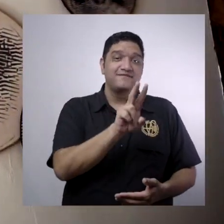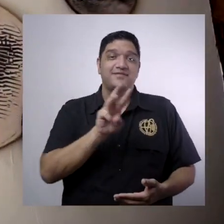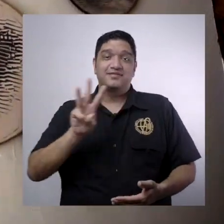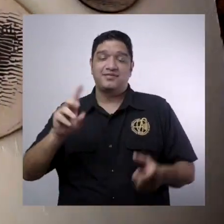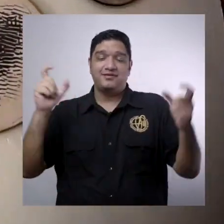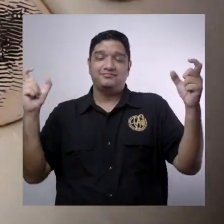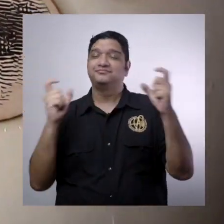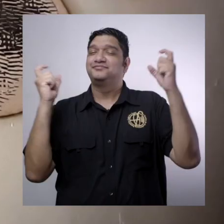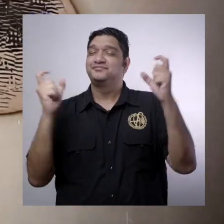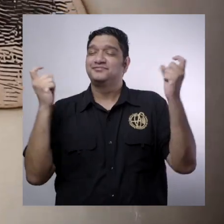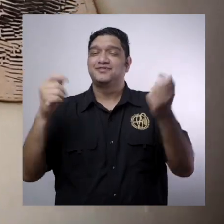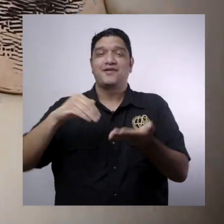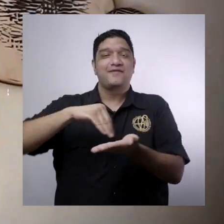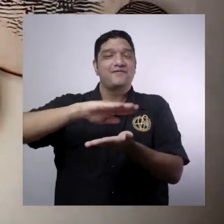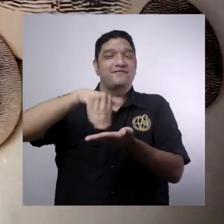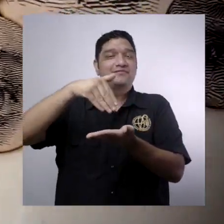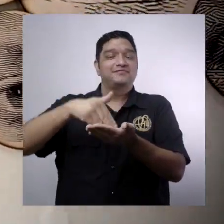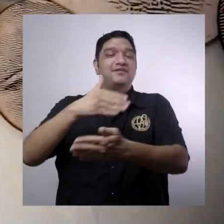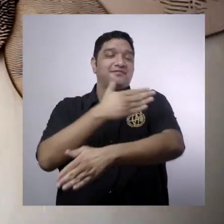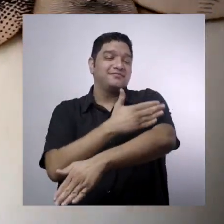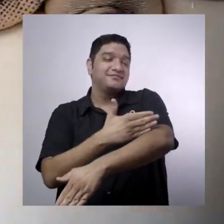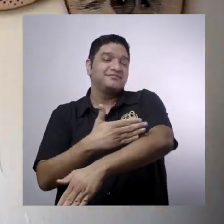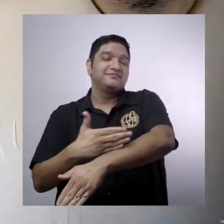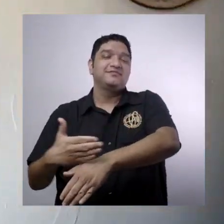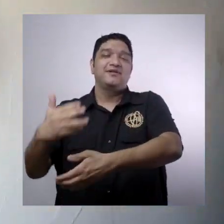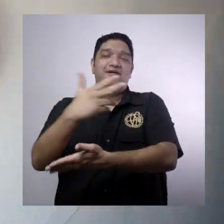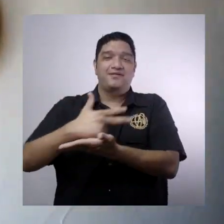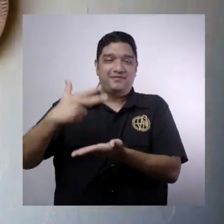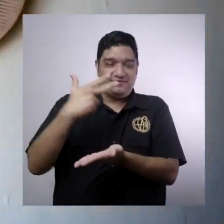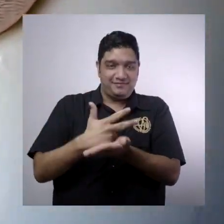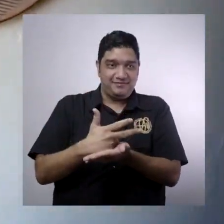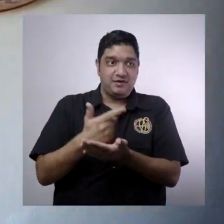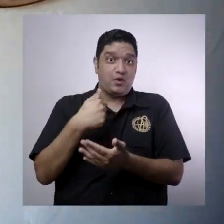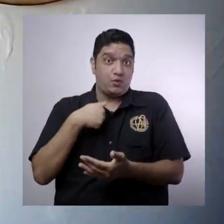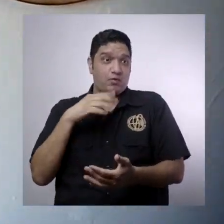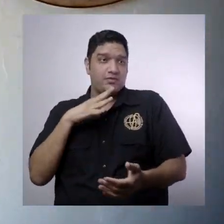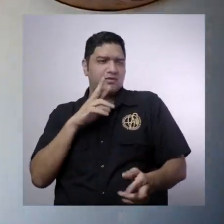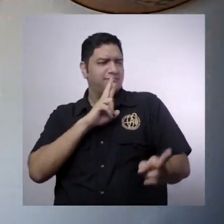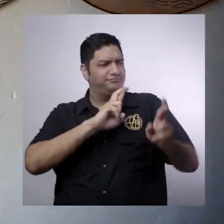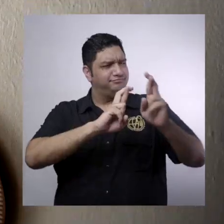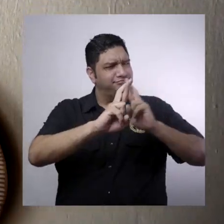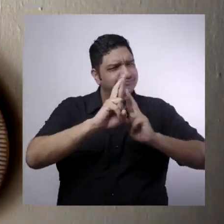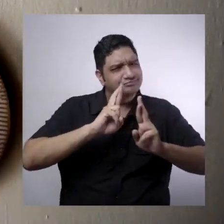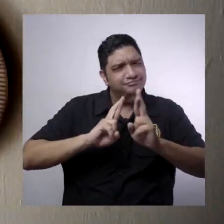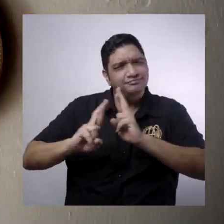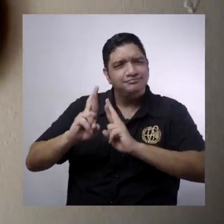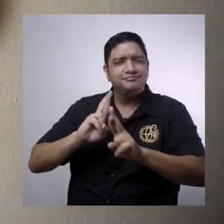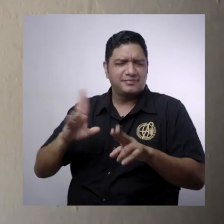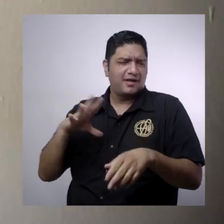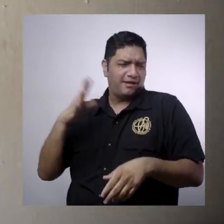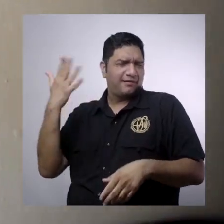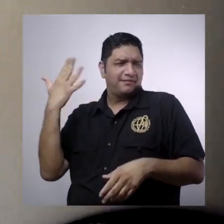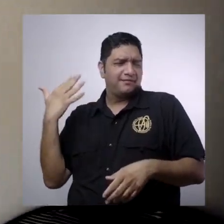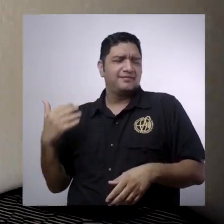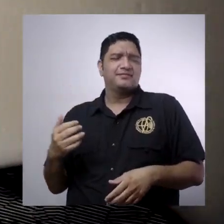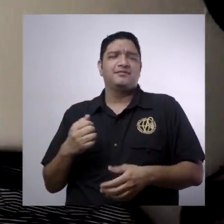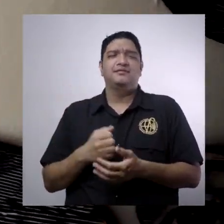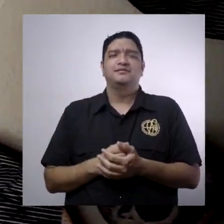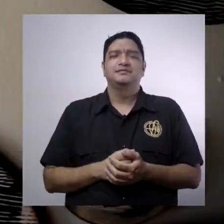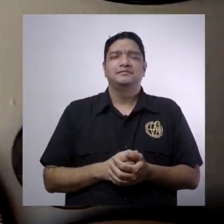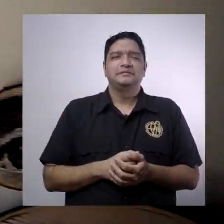Festival del Centro Histórico, ¿verdad? Yo he estado relacionado con los festivales del Centro Histórico desde